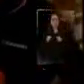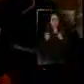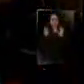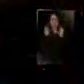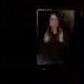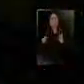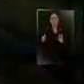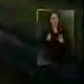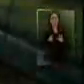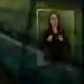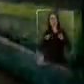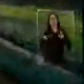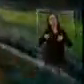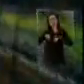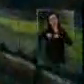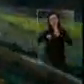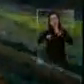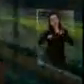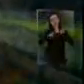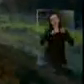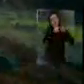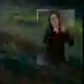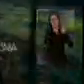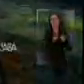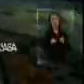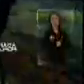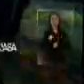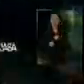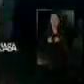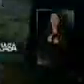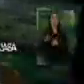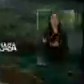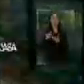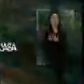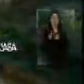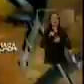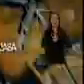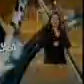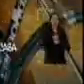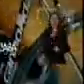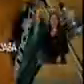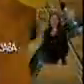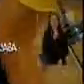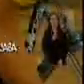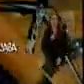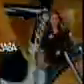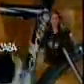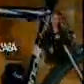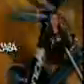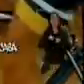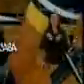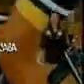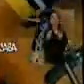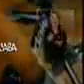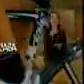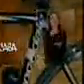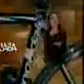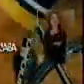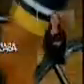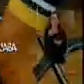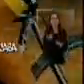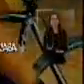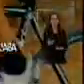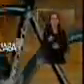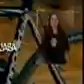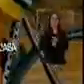cima. La bicicleta no le da más años a la vida. La bicicleta le da vida a los